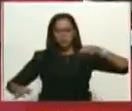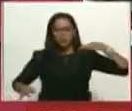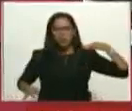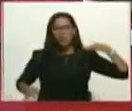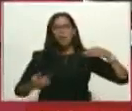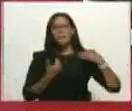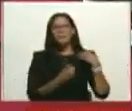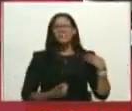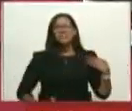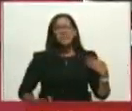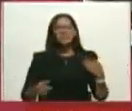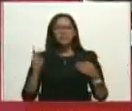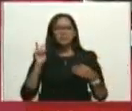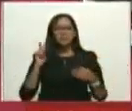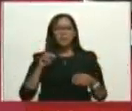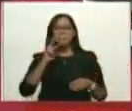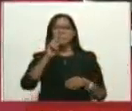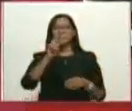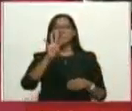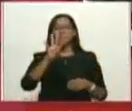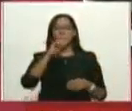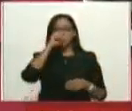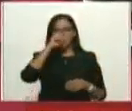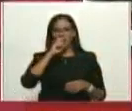República. 24 años.